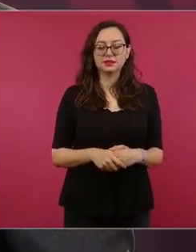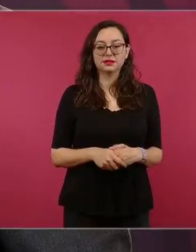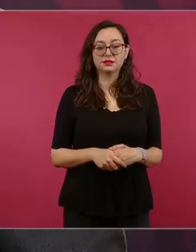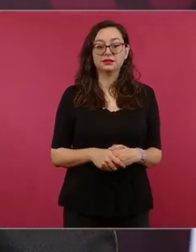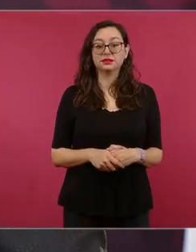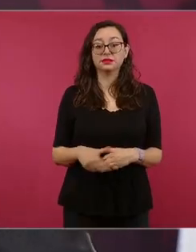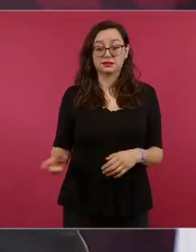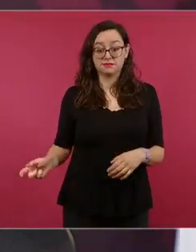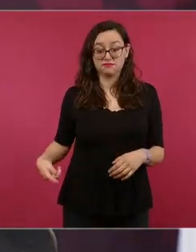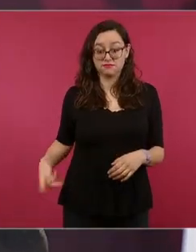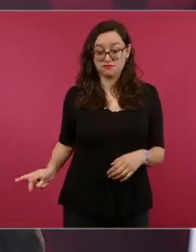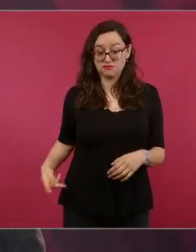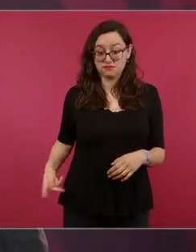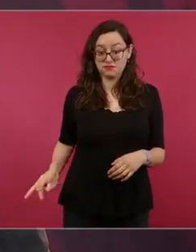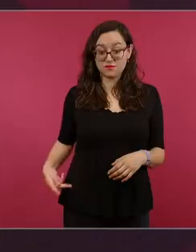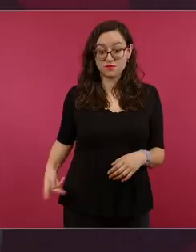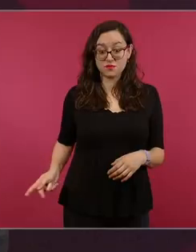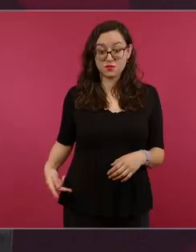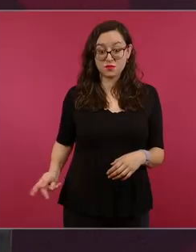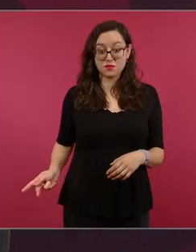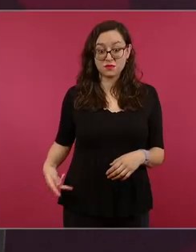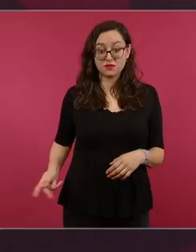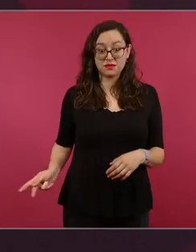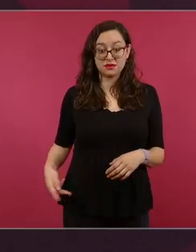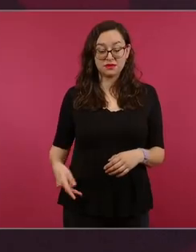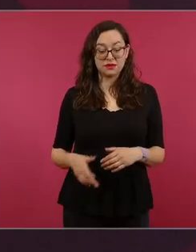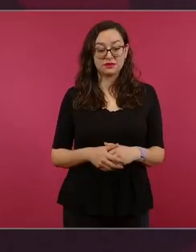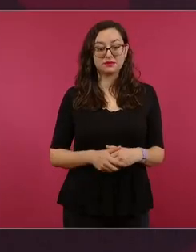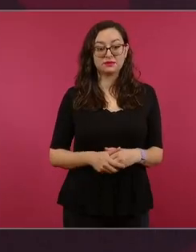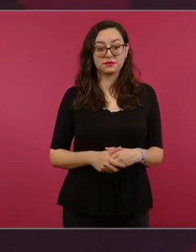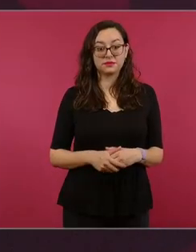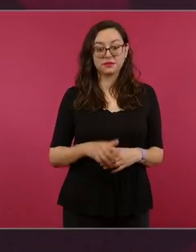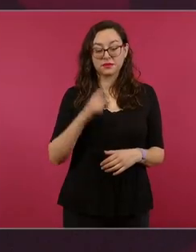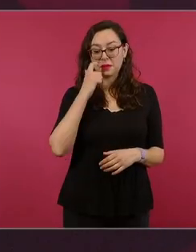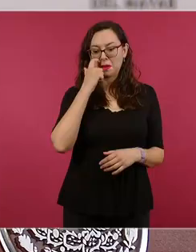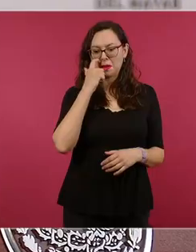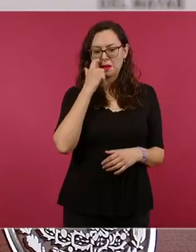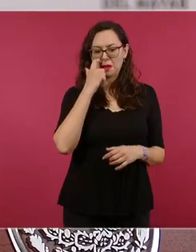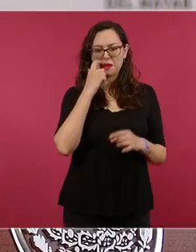El pulque. ¿Cómo es que se dice? Para todo